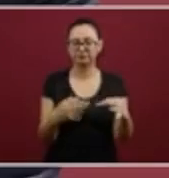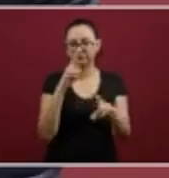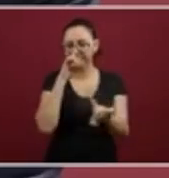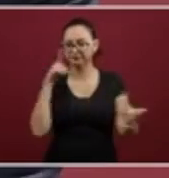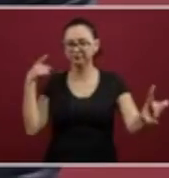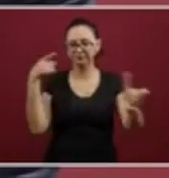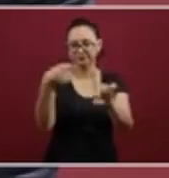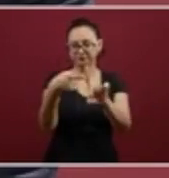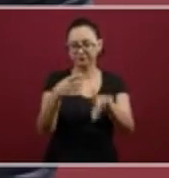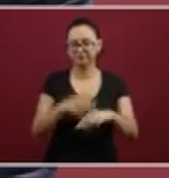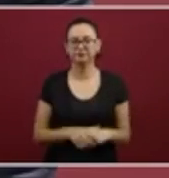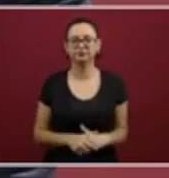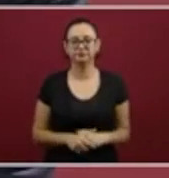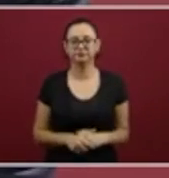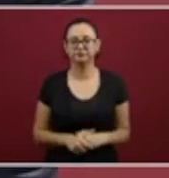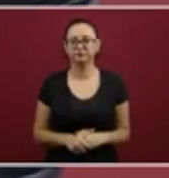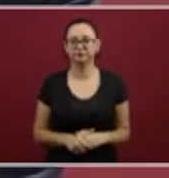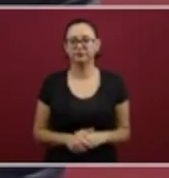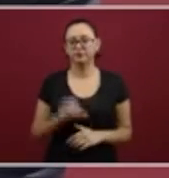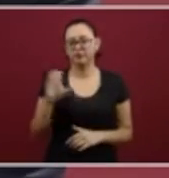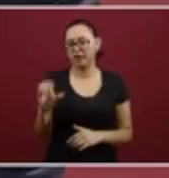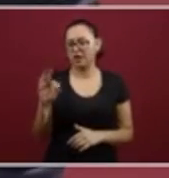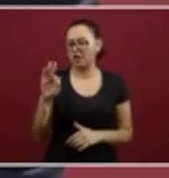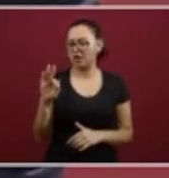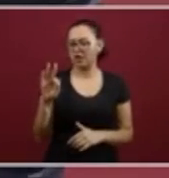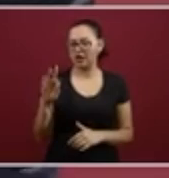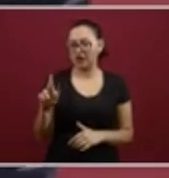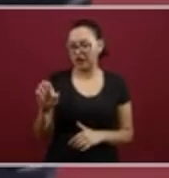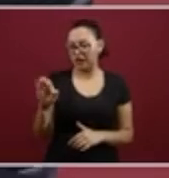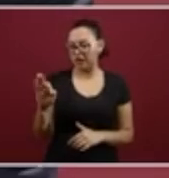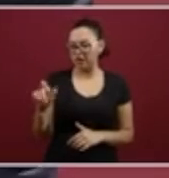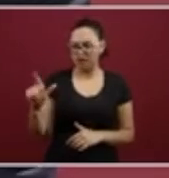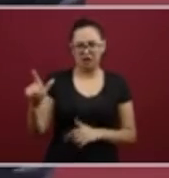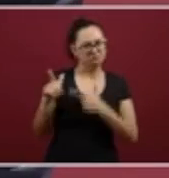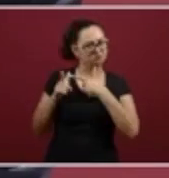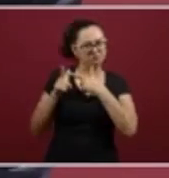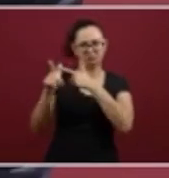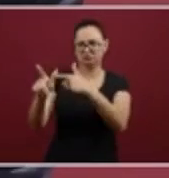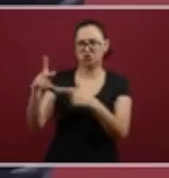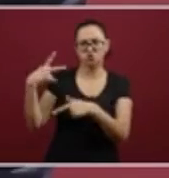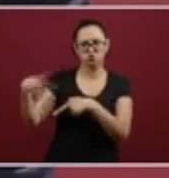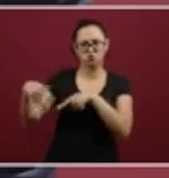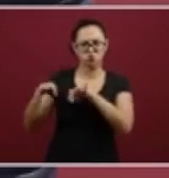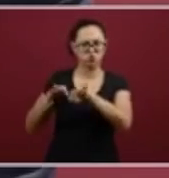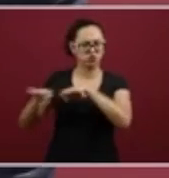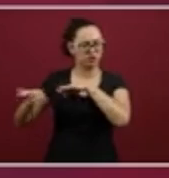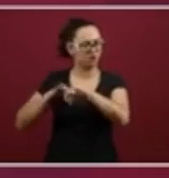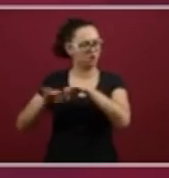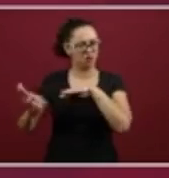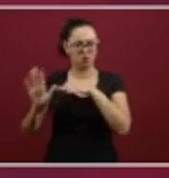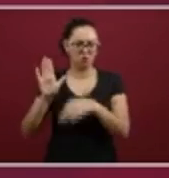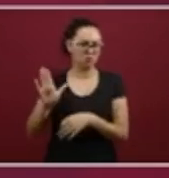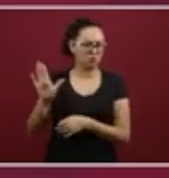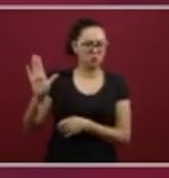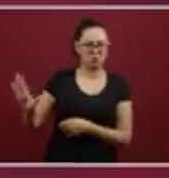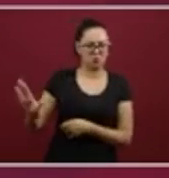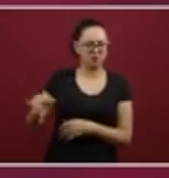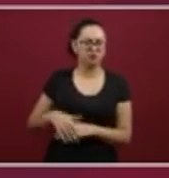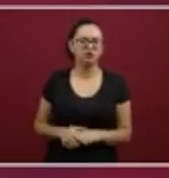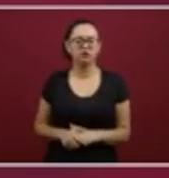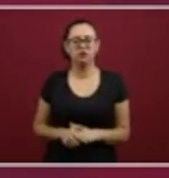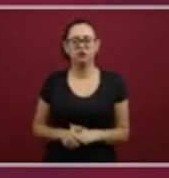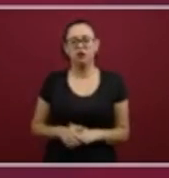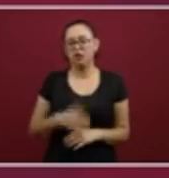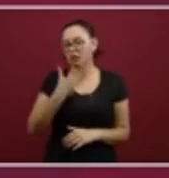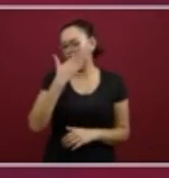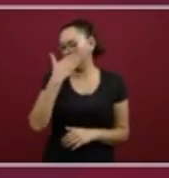propósito. CREFAL va a seguir y quien está a cargo de